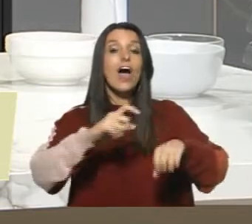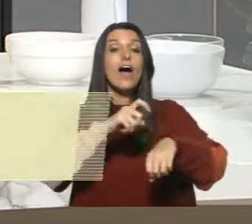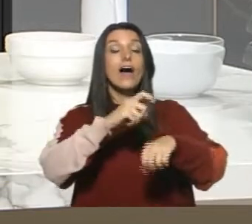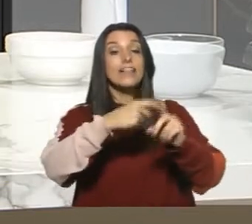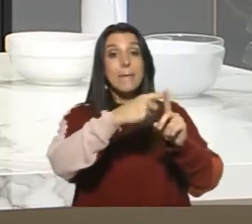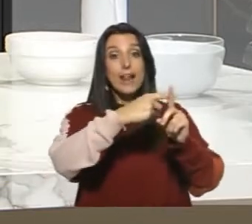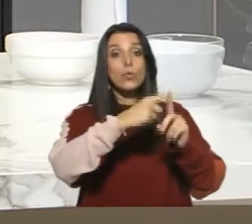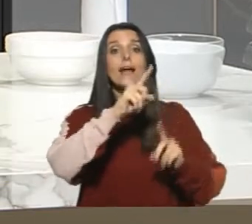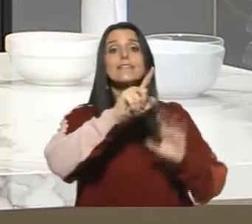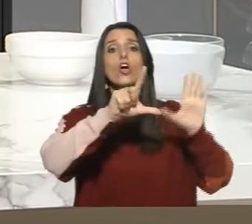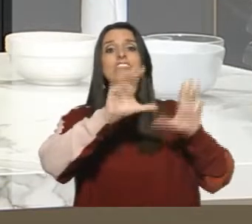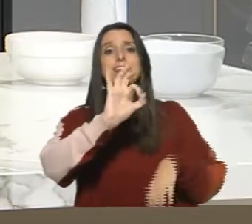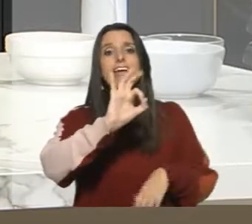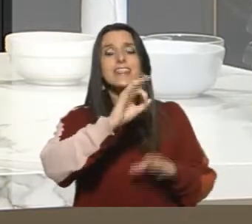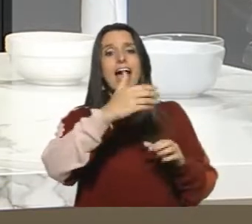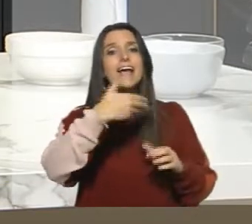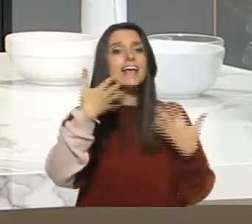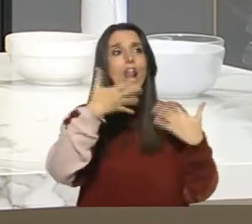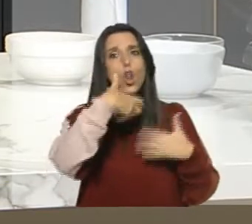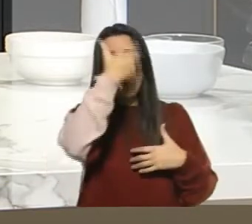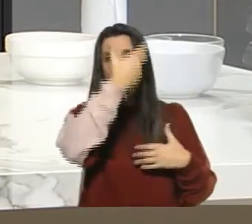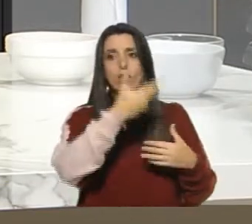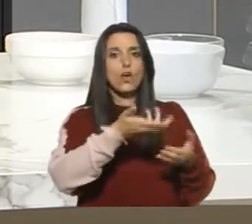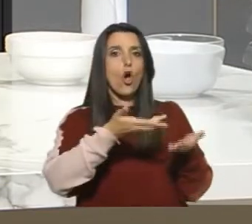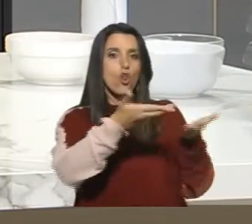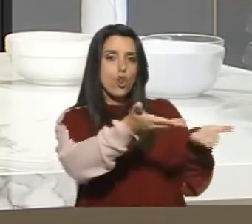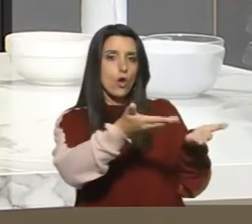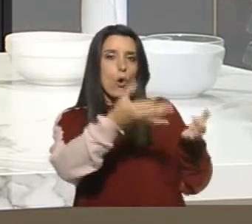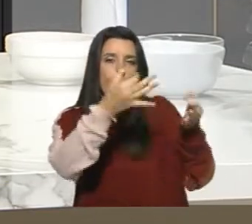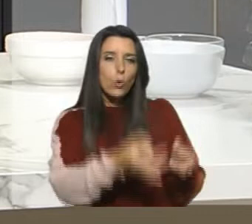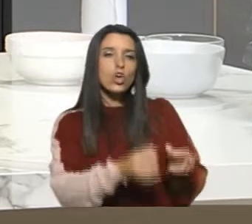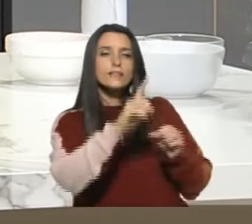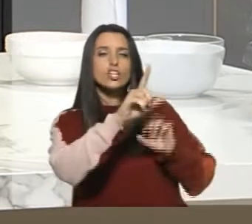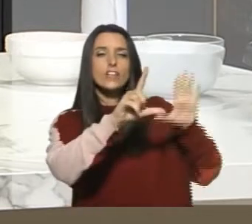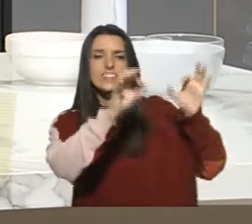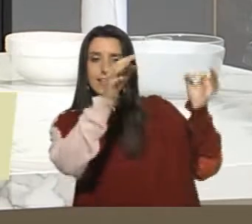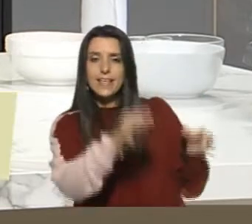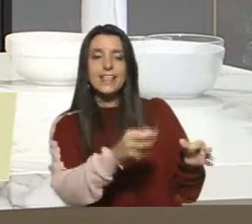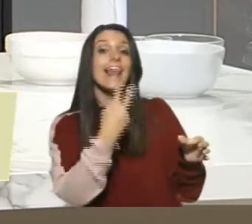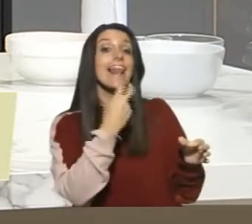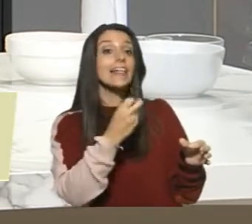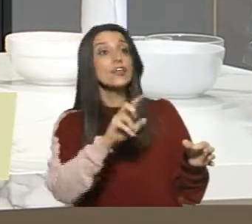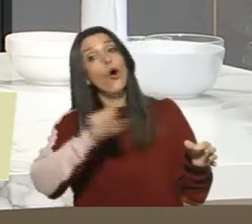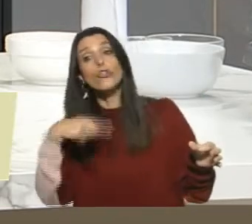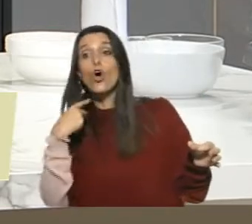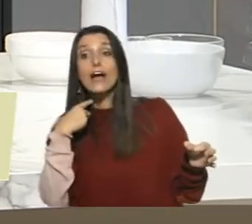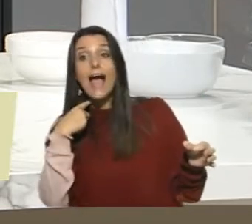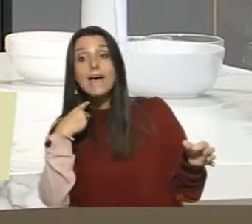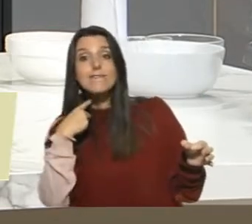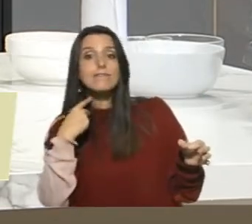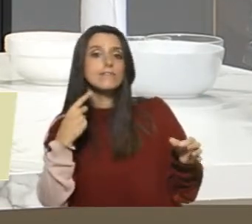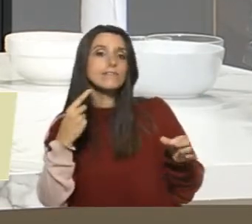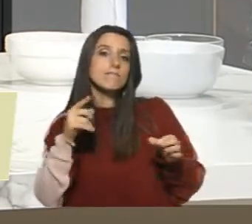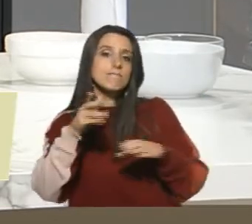170. Es lo que decimos la ventaja del horno eléctrico, ¿viste? Que le podés dar ahí como exactamente. Y si no, si vos tenés un horno a gas, lo pones a horno